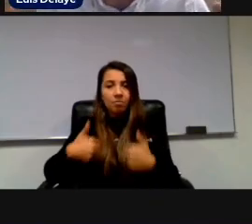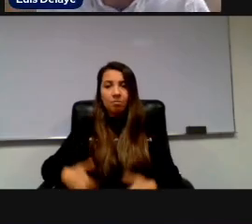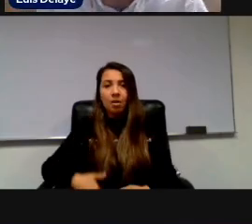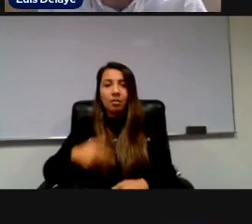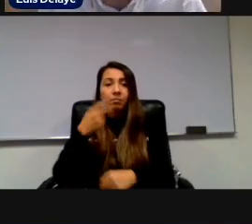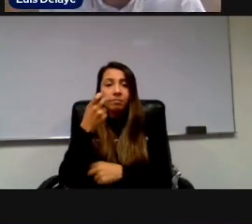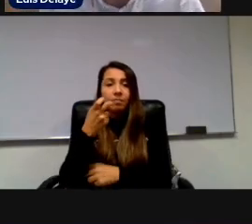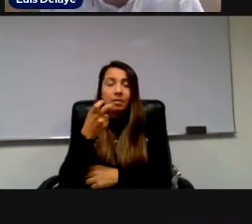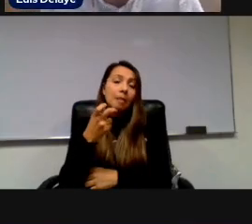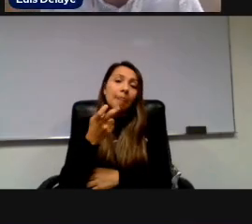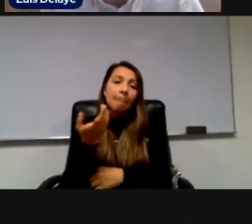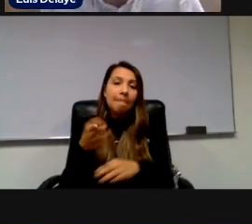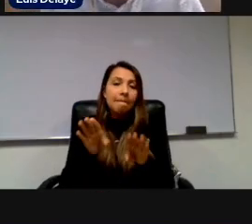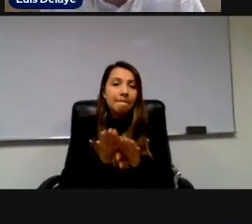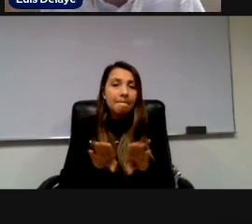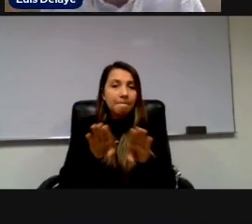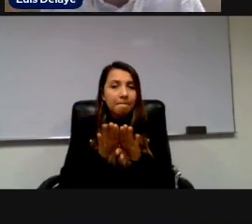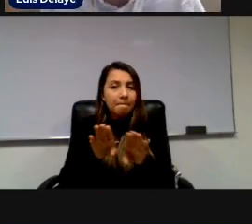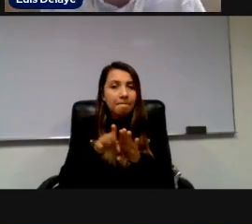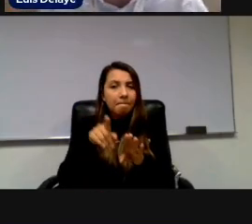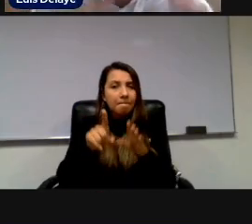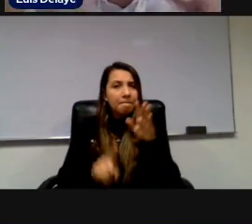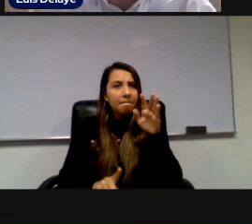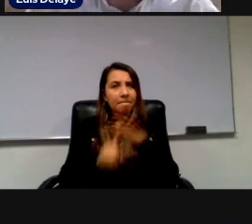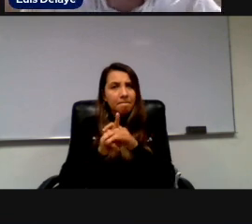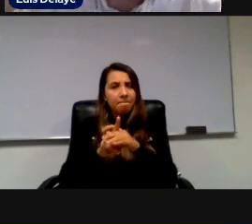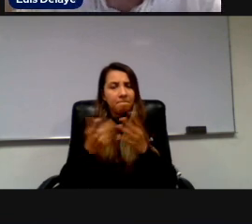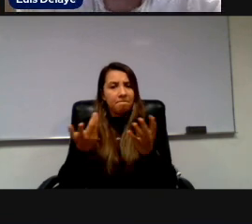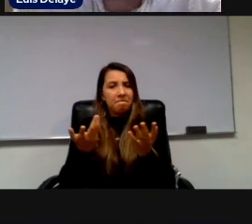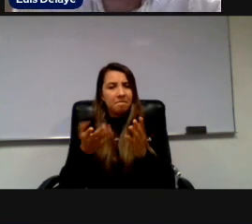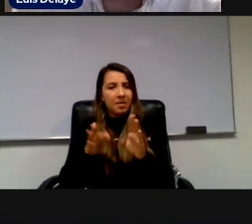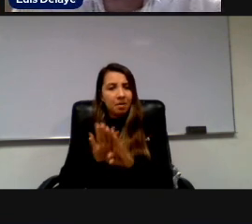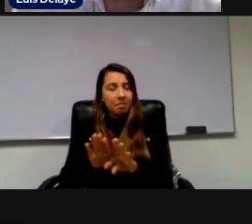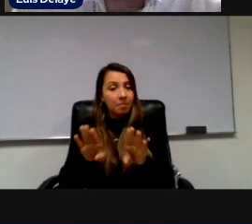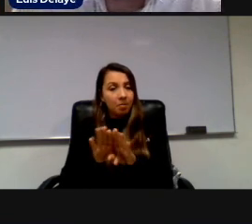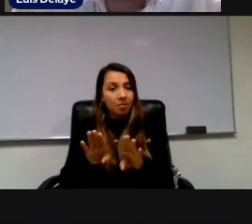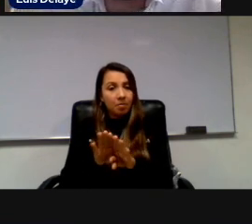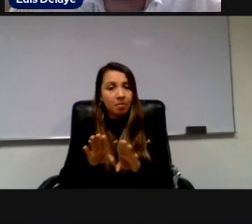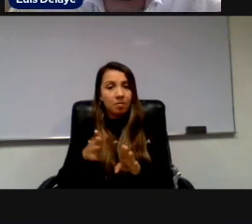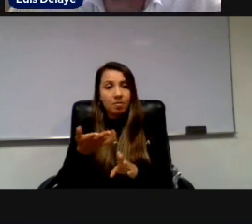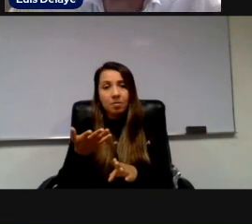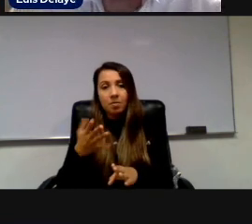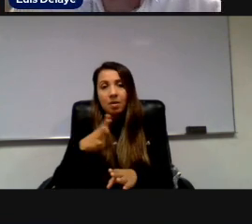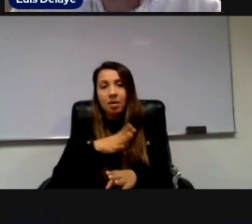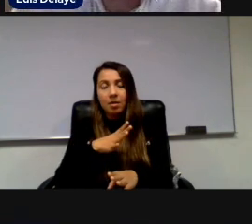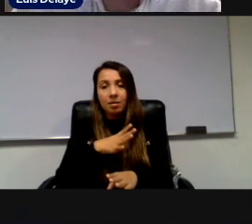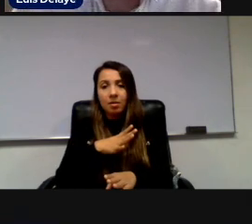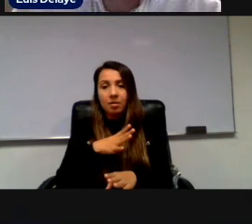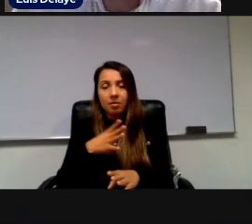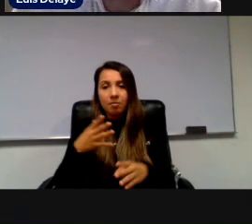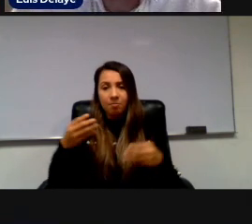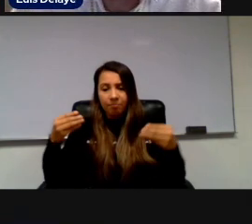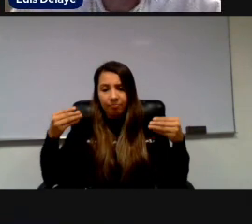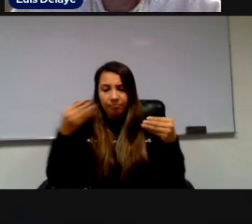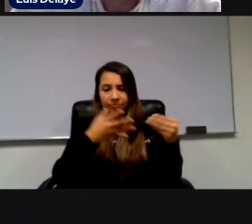tan conservadas en todos los seres vivos pudieron aparecer en un ambiente de tanta transferencia horizontal,